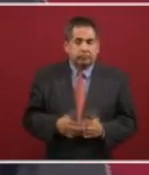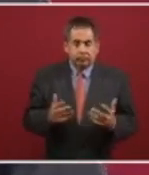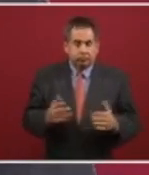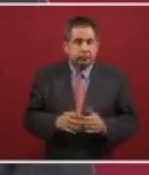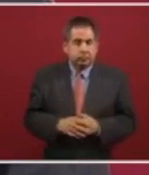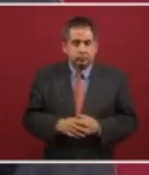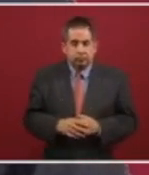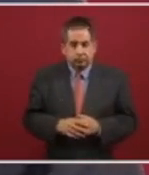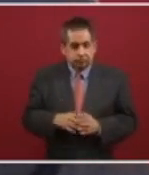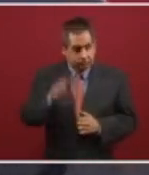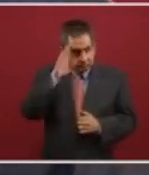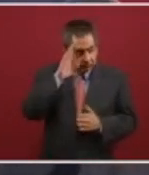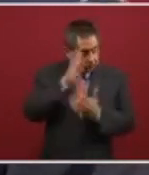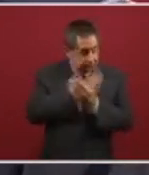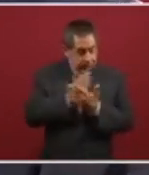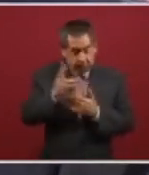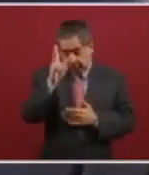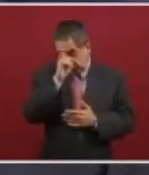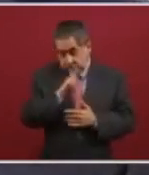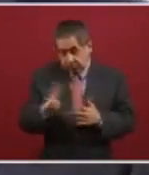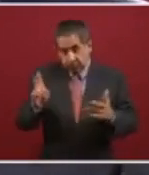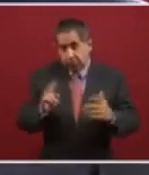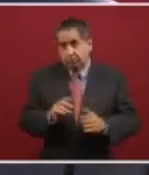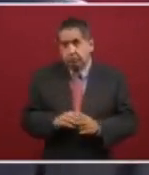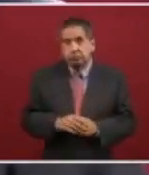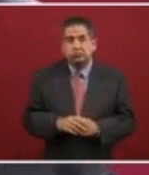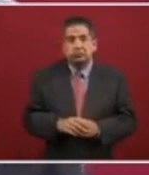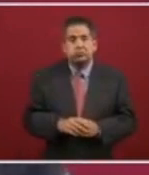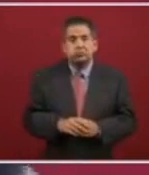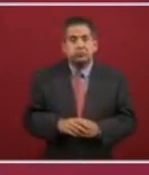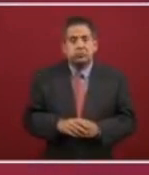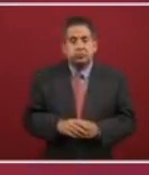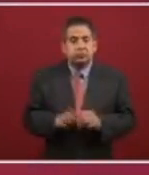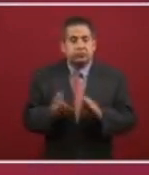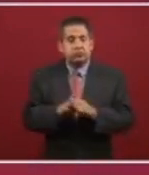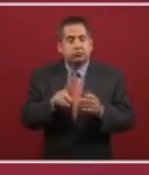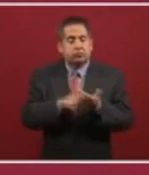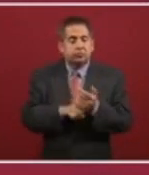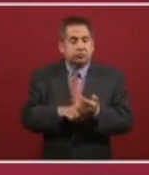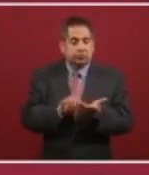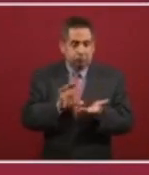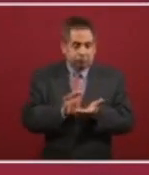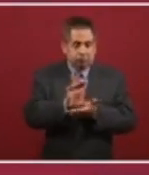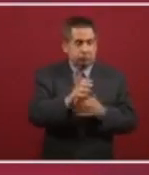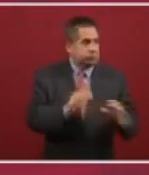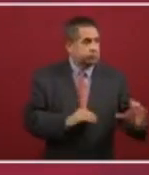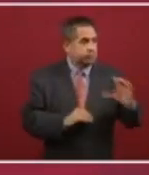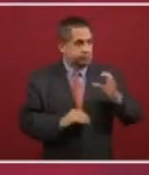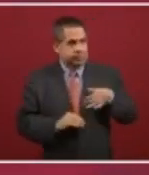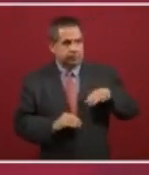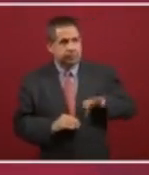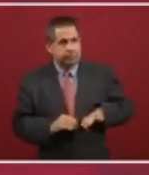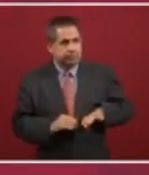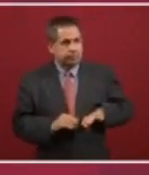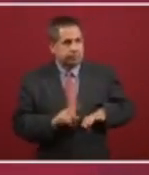al extremo de quedarse con los anticipos